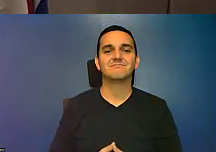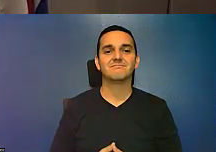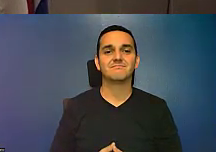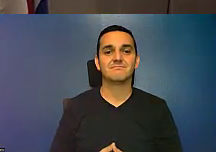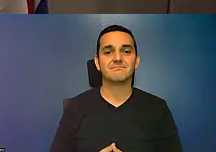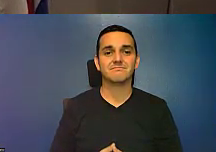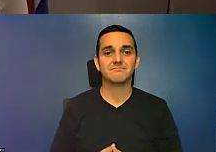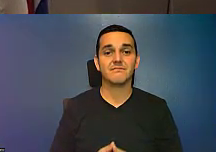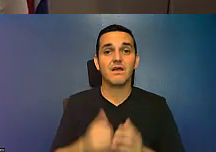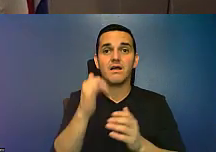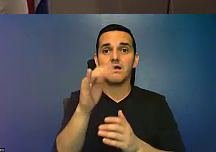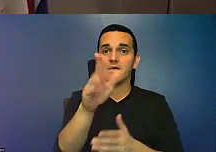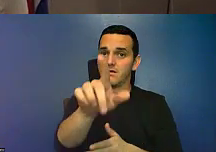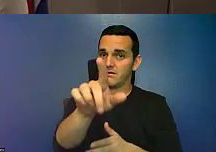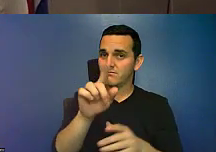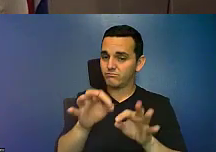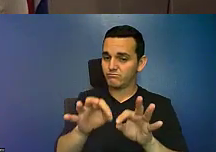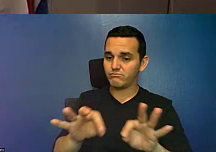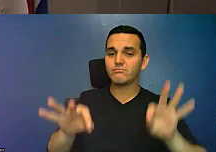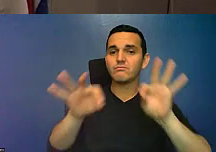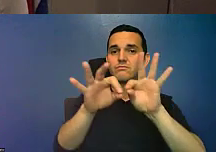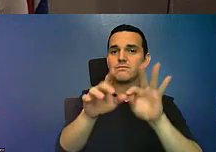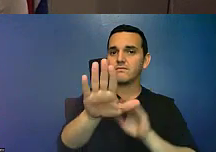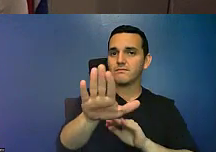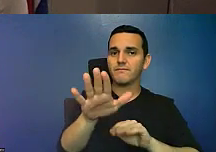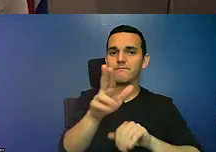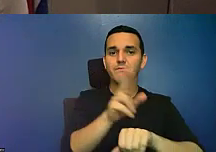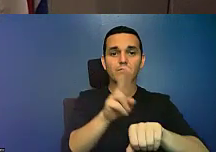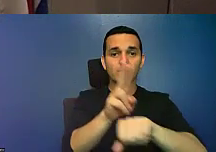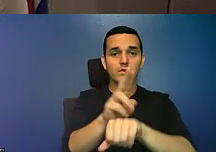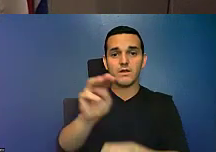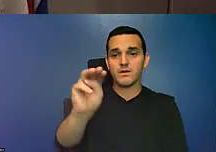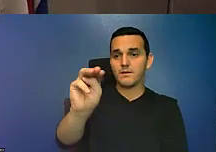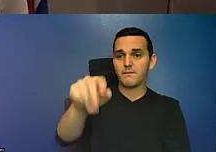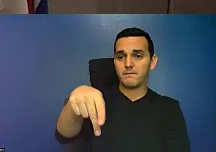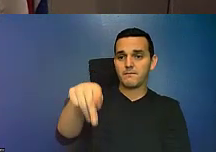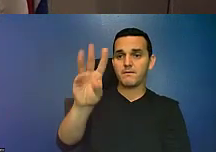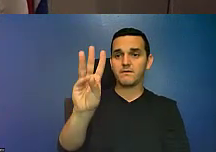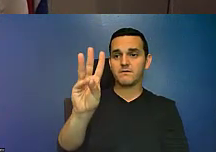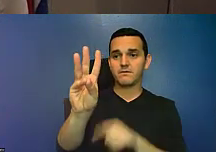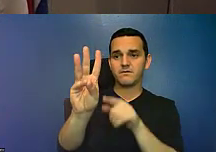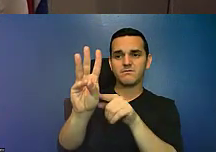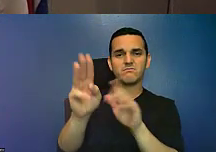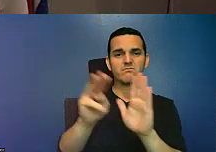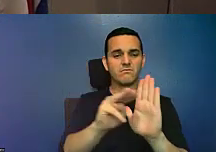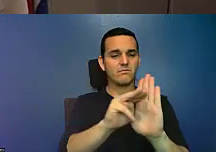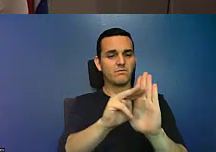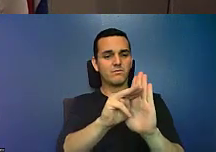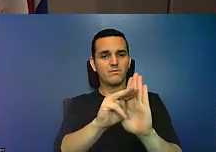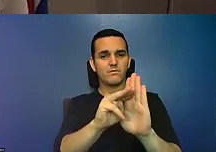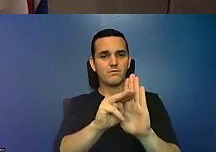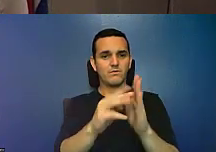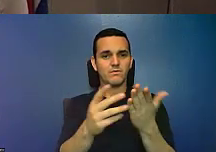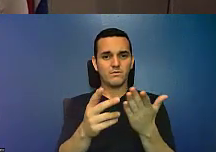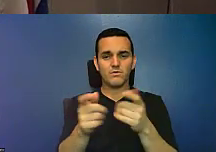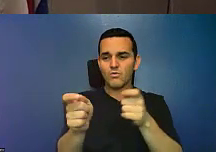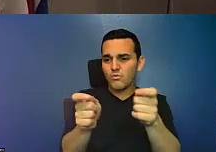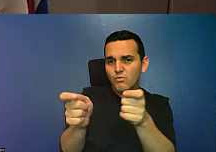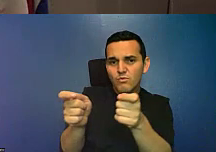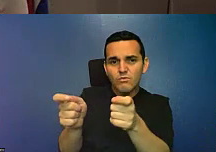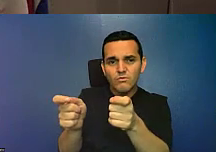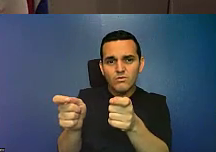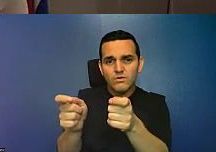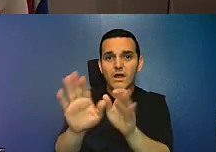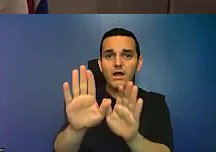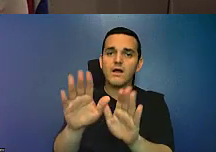Parte importante es el uso de MPC, que es el modelo de control predictivo. Existen otros modelos